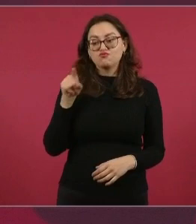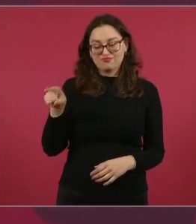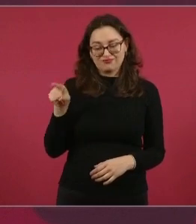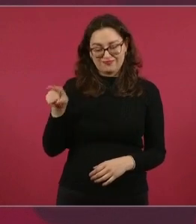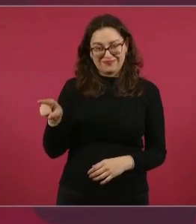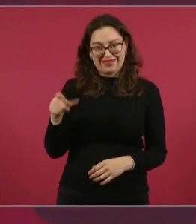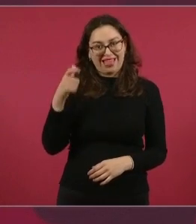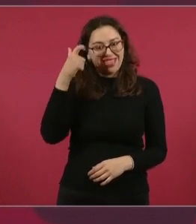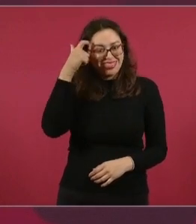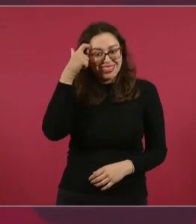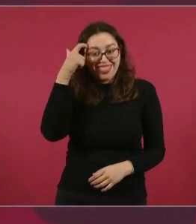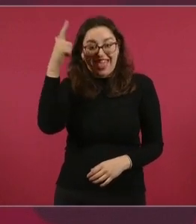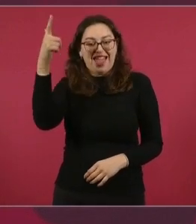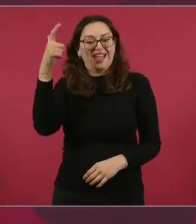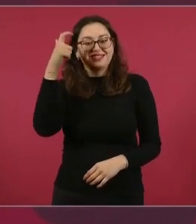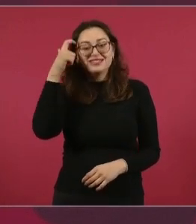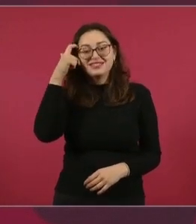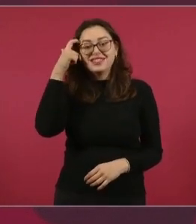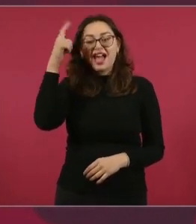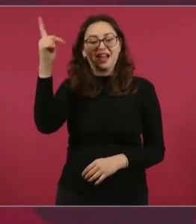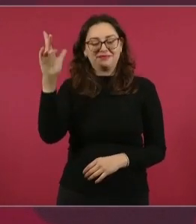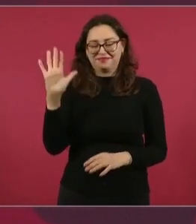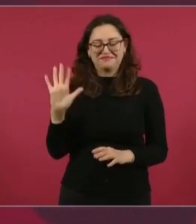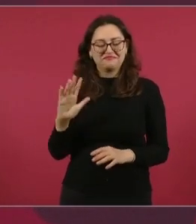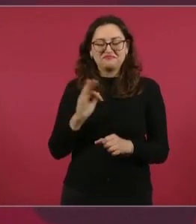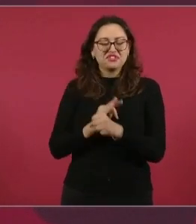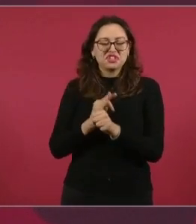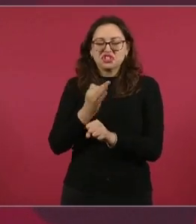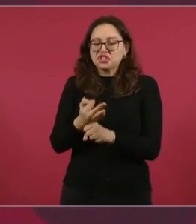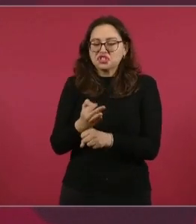y cuando se hablaba de eterna,